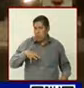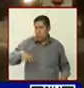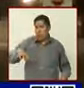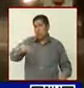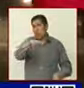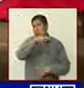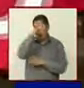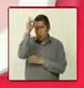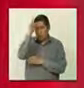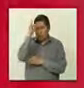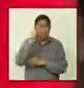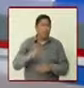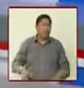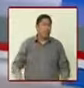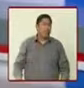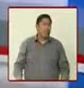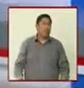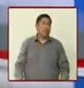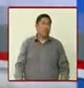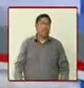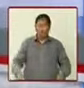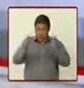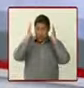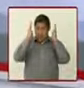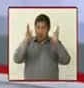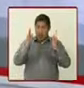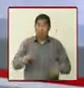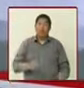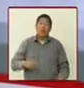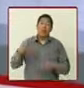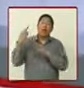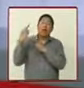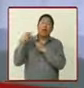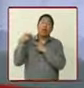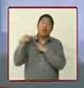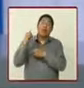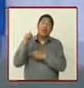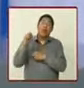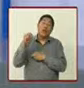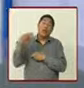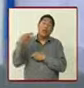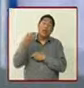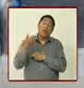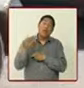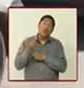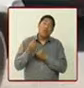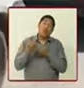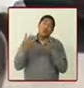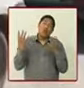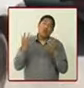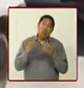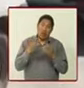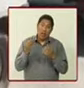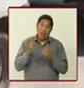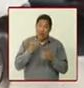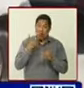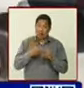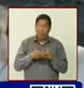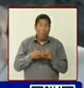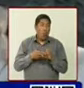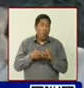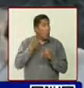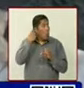a nivel nacional. Y atención porque la ANH advierte sobre demanda, además de desvío de combustible